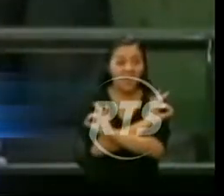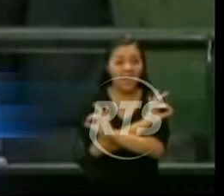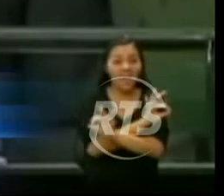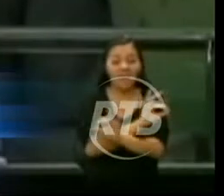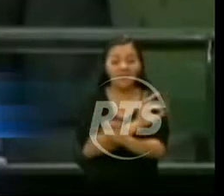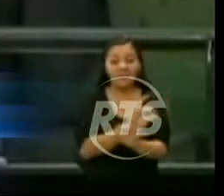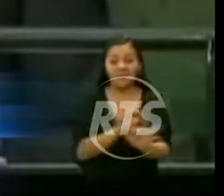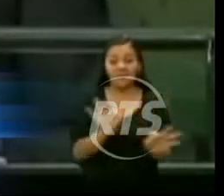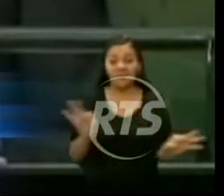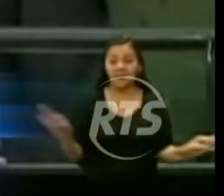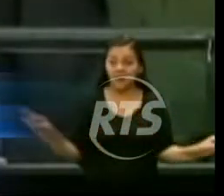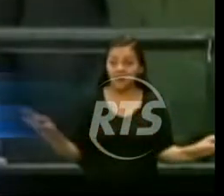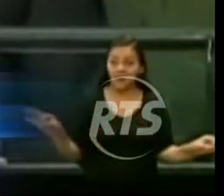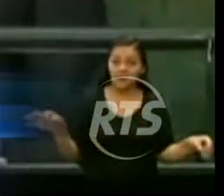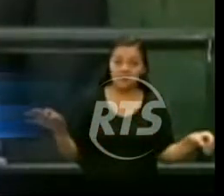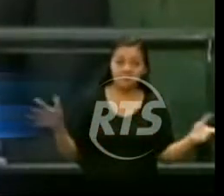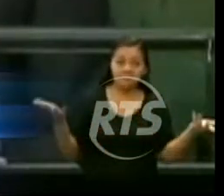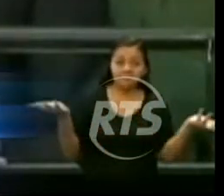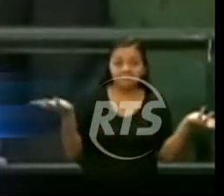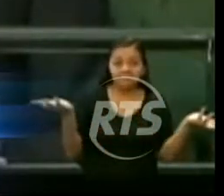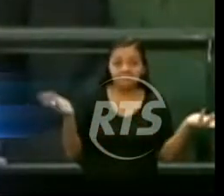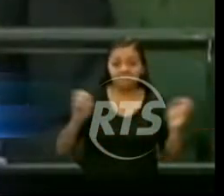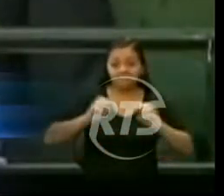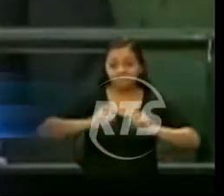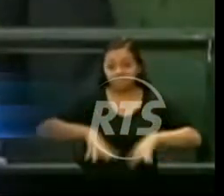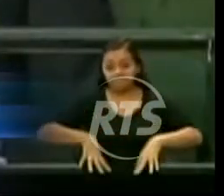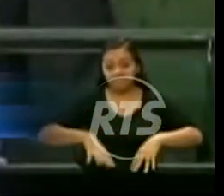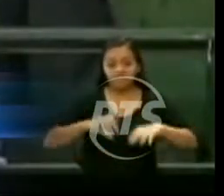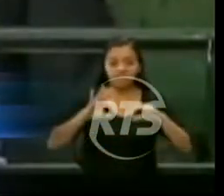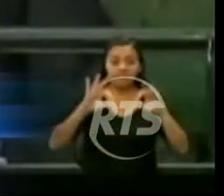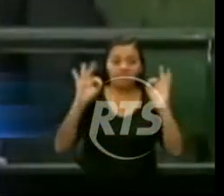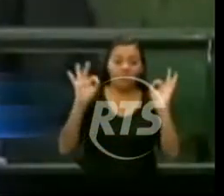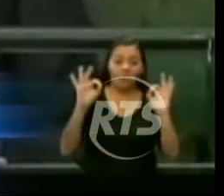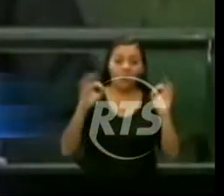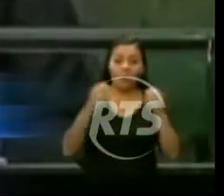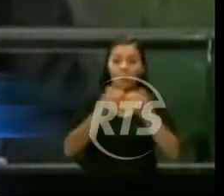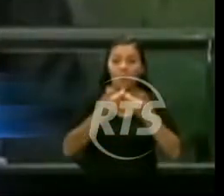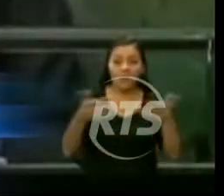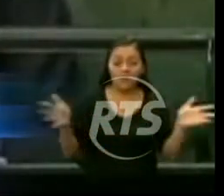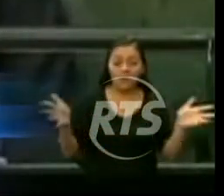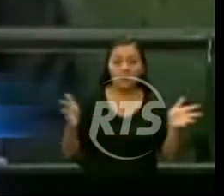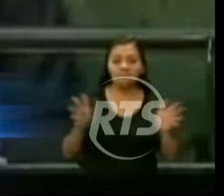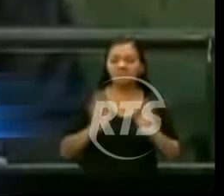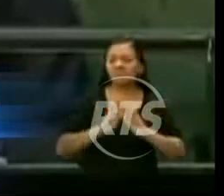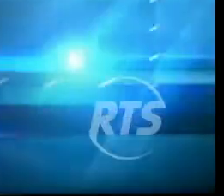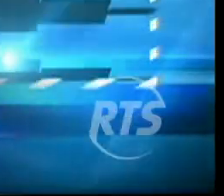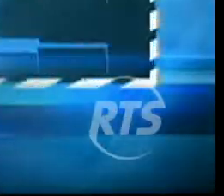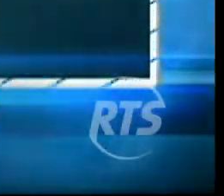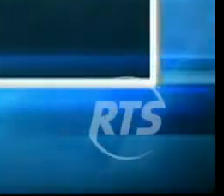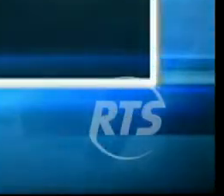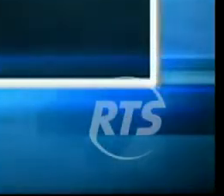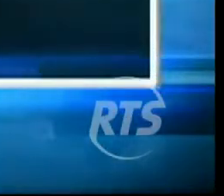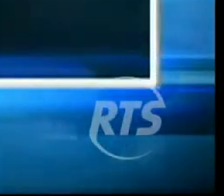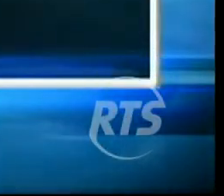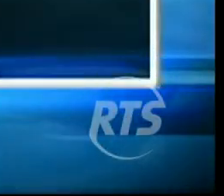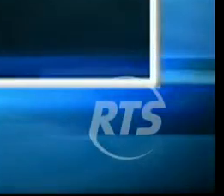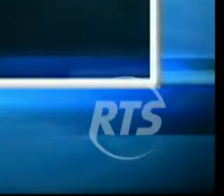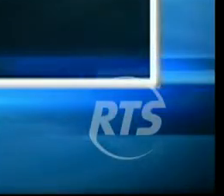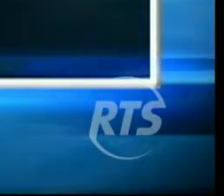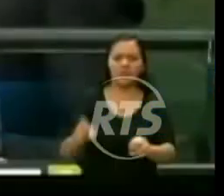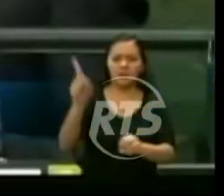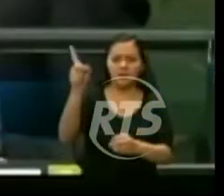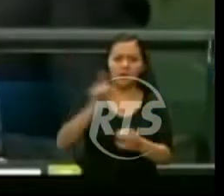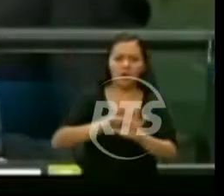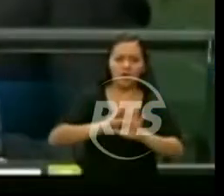proteger el único planeta que tenemos, podría empezar el entierro de nuestra civilización. Contaminación